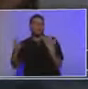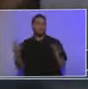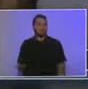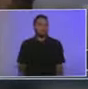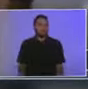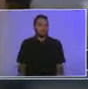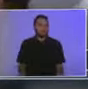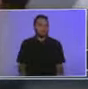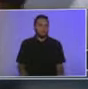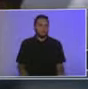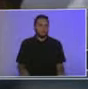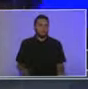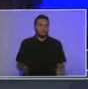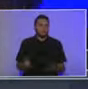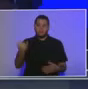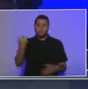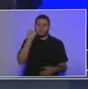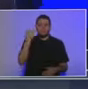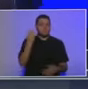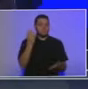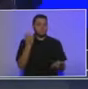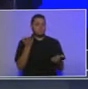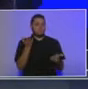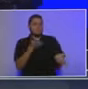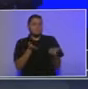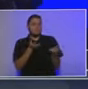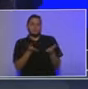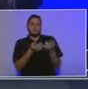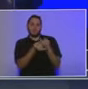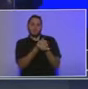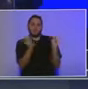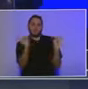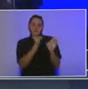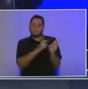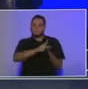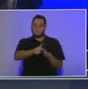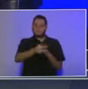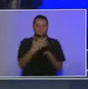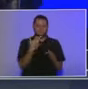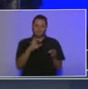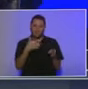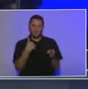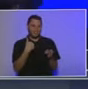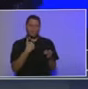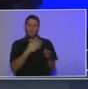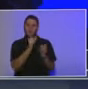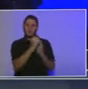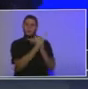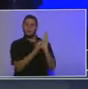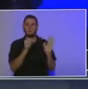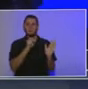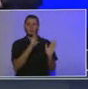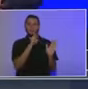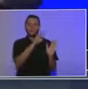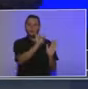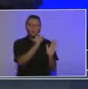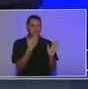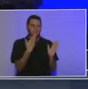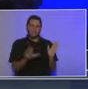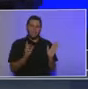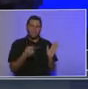son servicios profesionales, seguramente todas estas personas ya tienen cuenta en Suri. Pues miren, pasen esos fondos